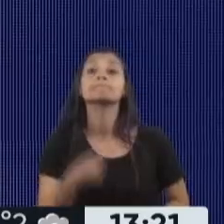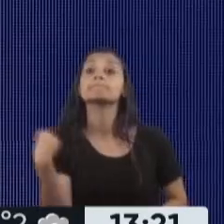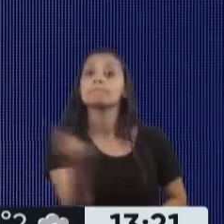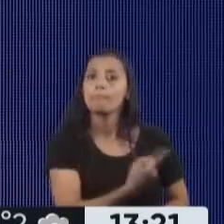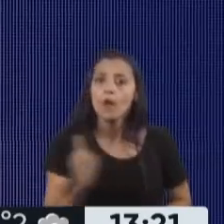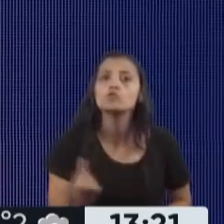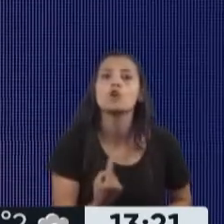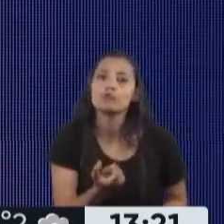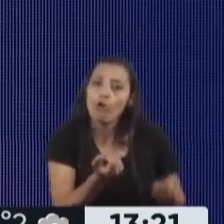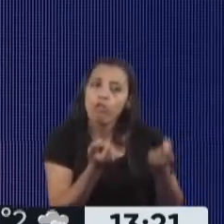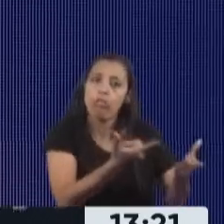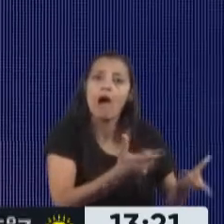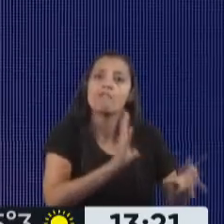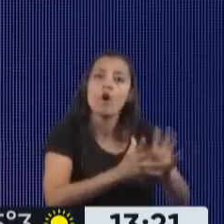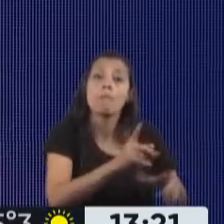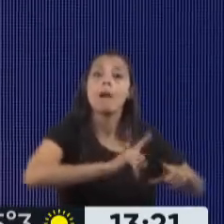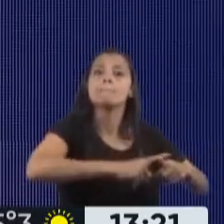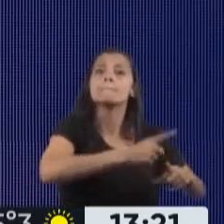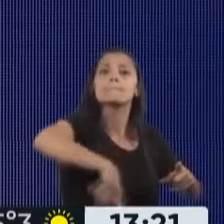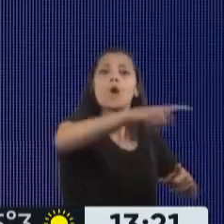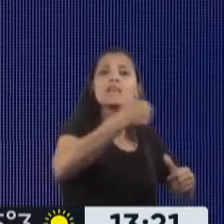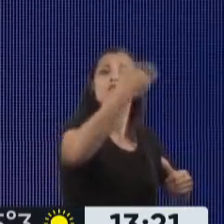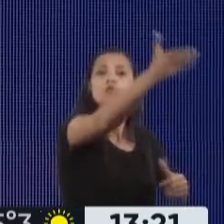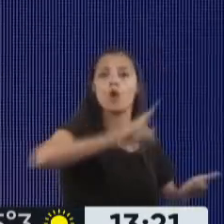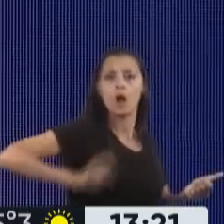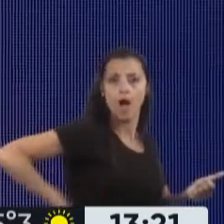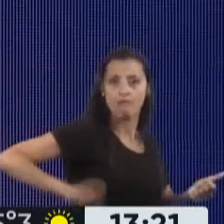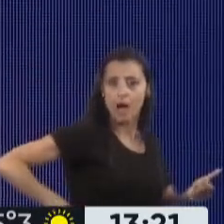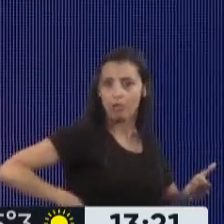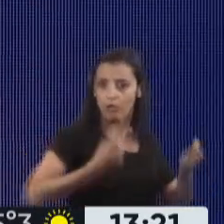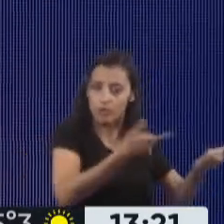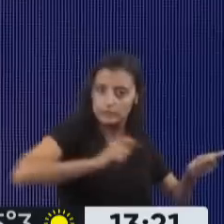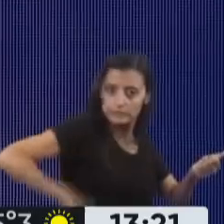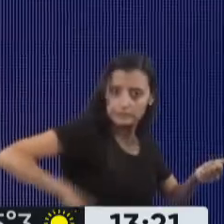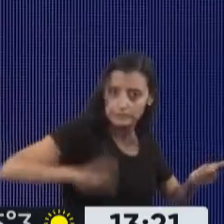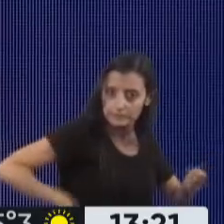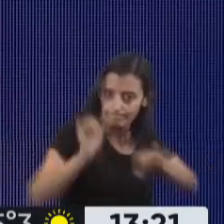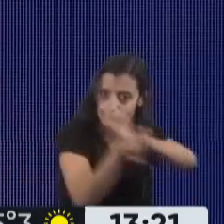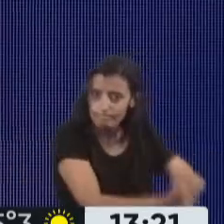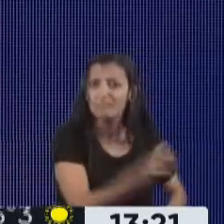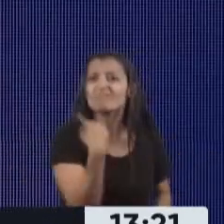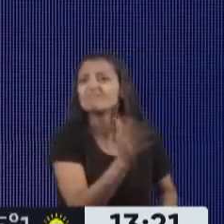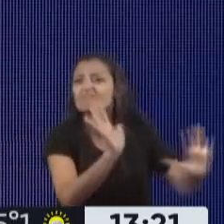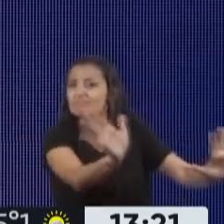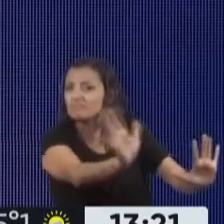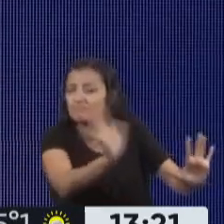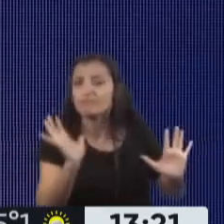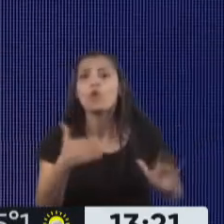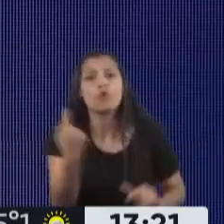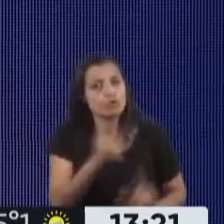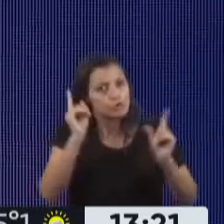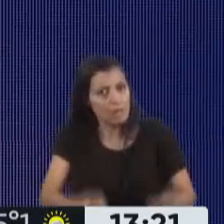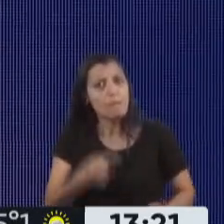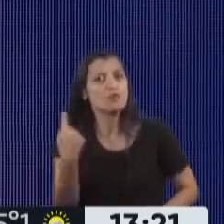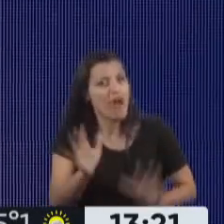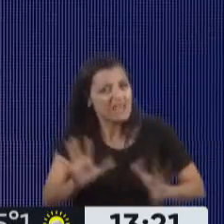atando de pies y manos a los políticos futuros. Nosotros también, pero como nosotros no queremos hacer ese tipo de cosas,